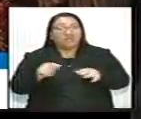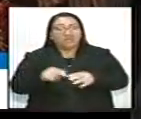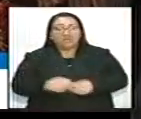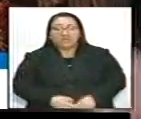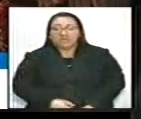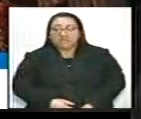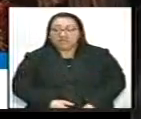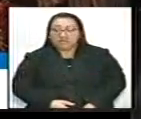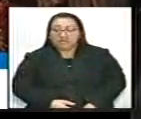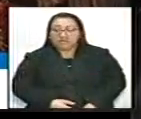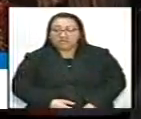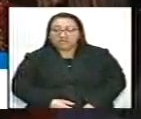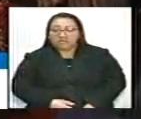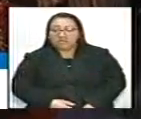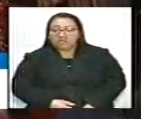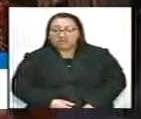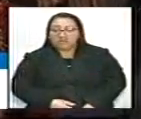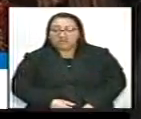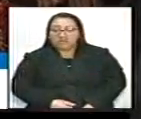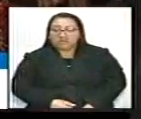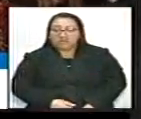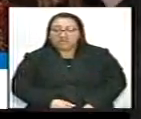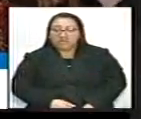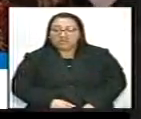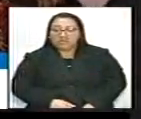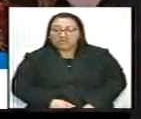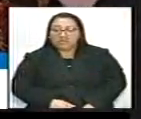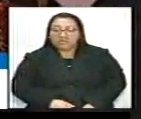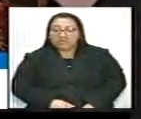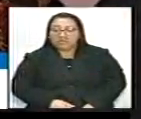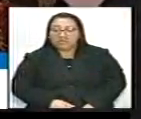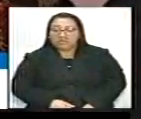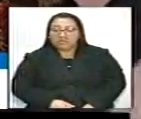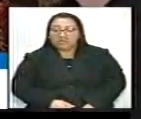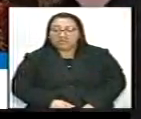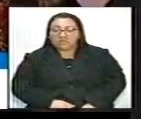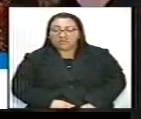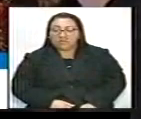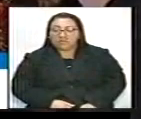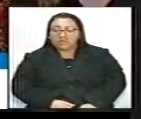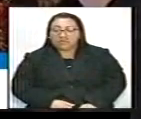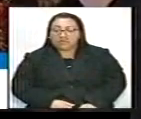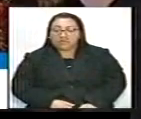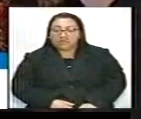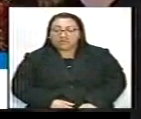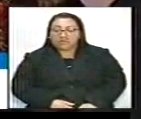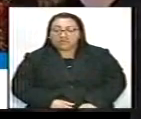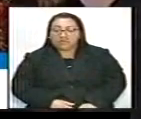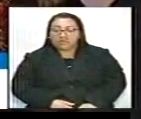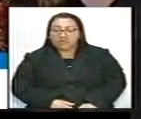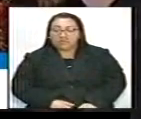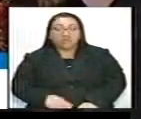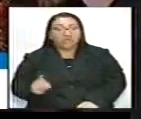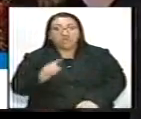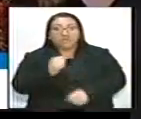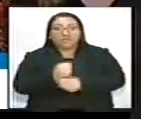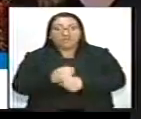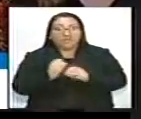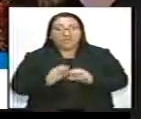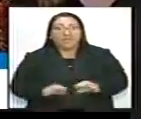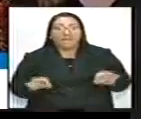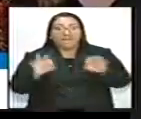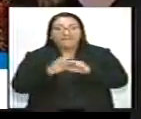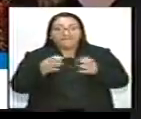ejecutivamente tenemos un problema. No estamos operando las cosas en su debida dimensión.